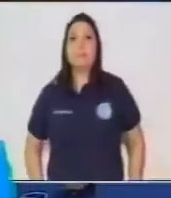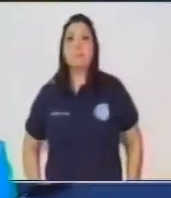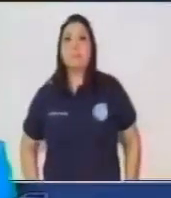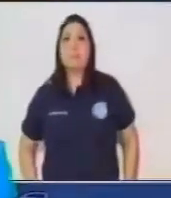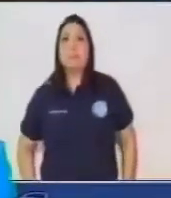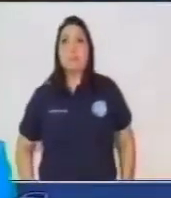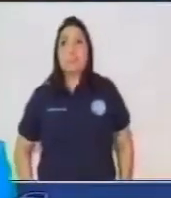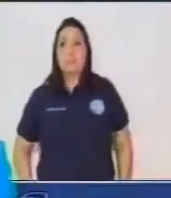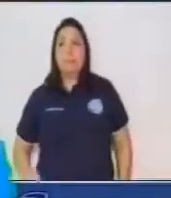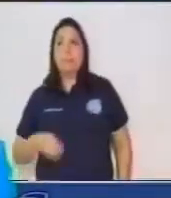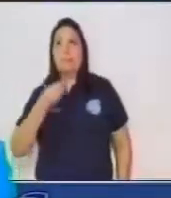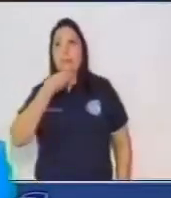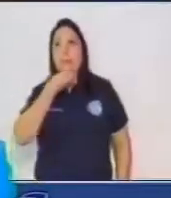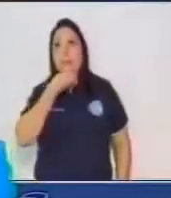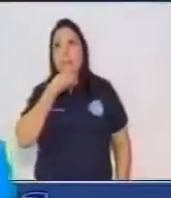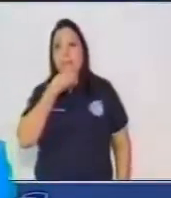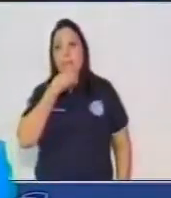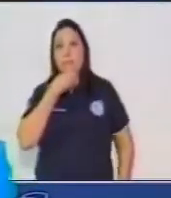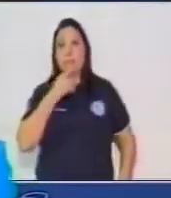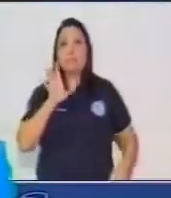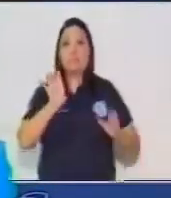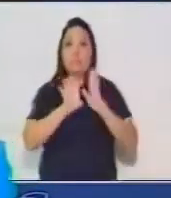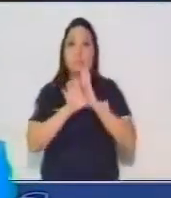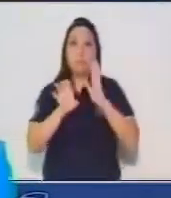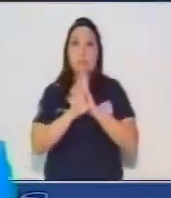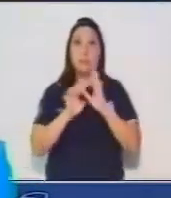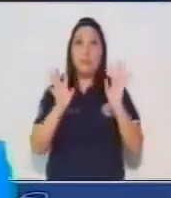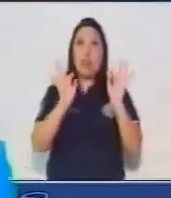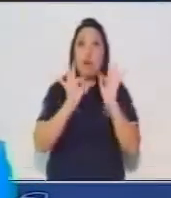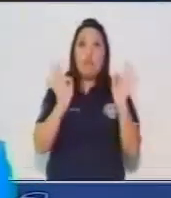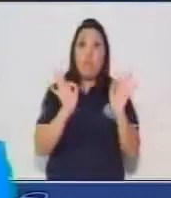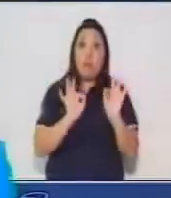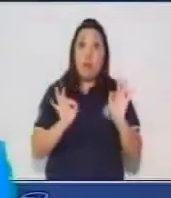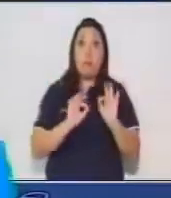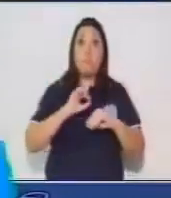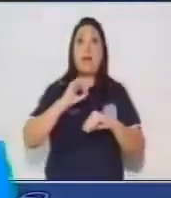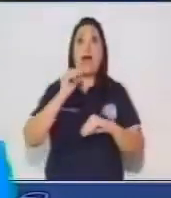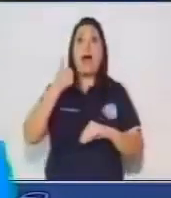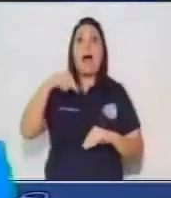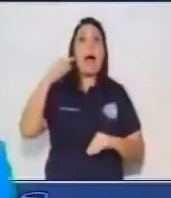para que forme un ángulo necesito por lo menos